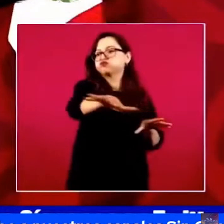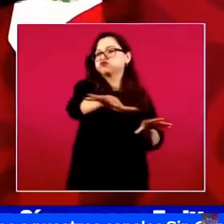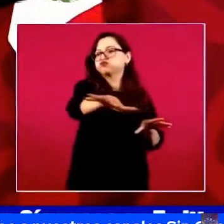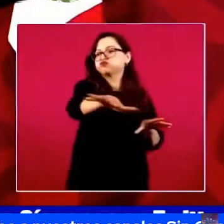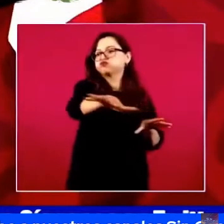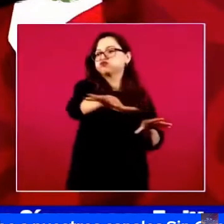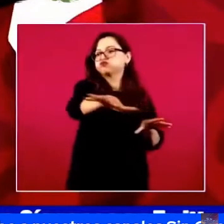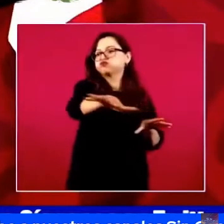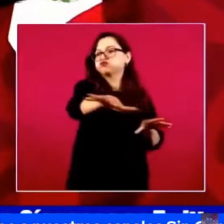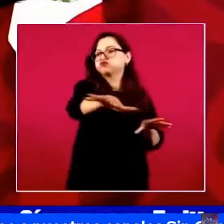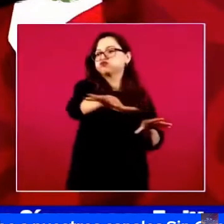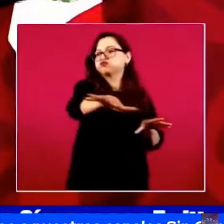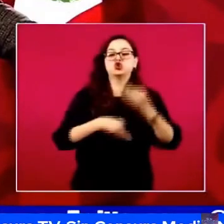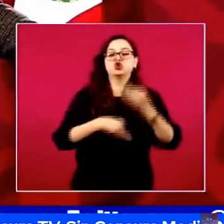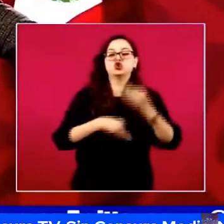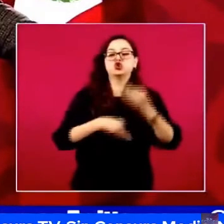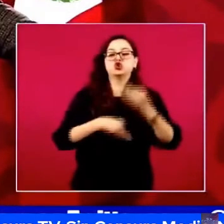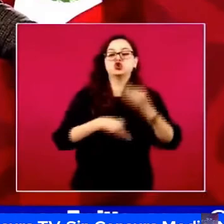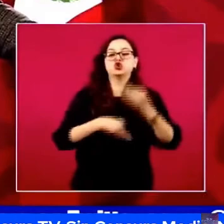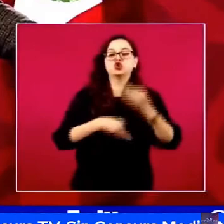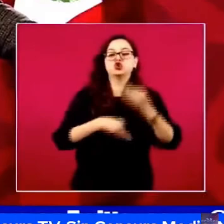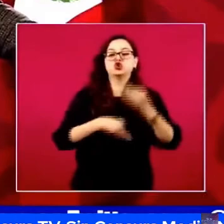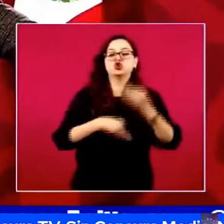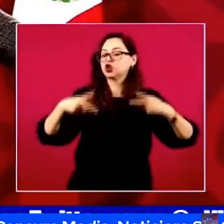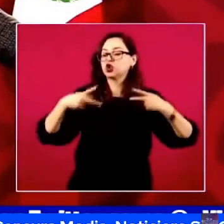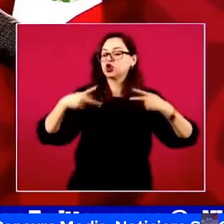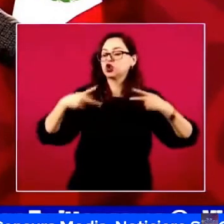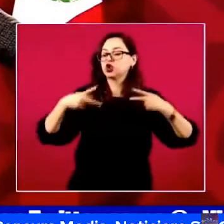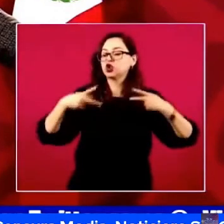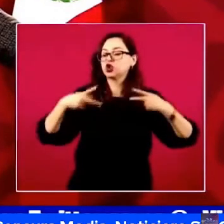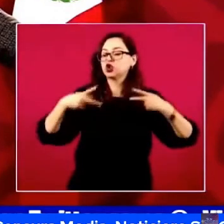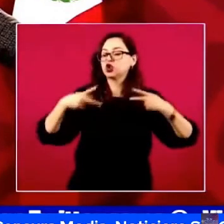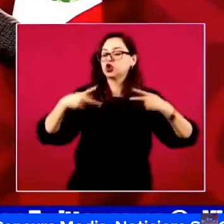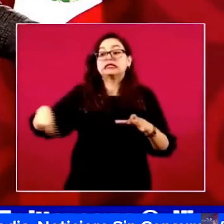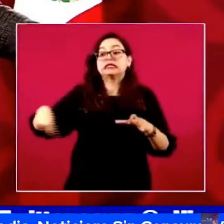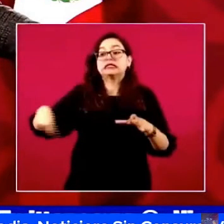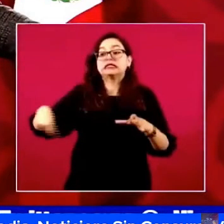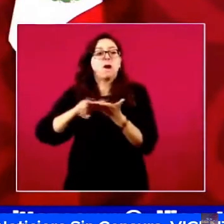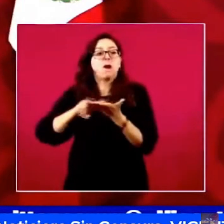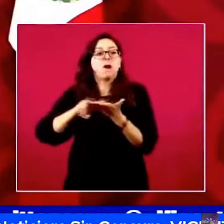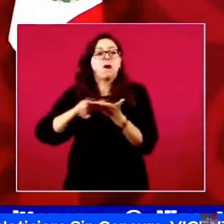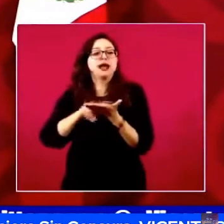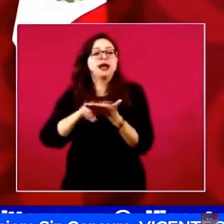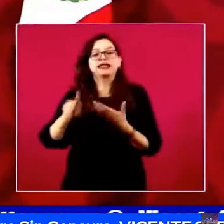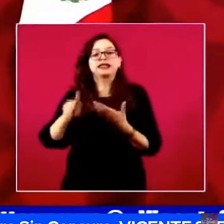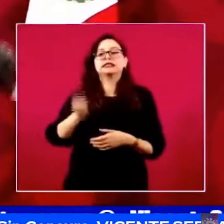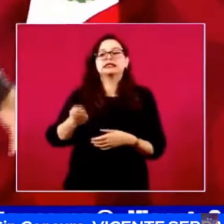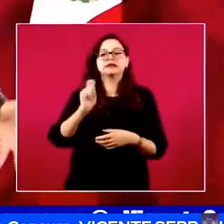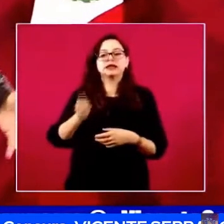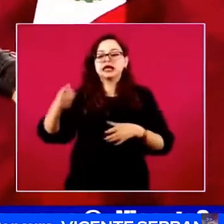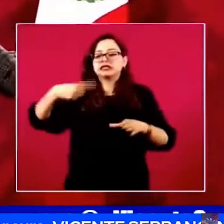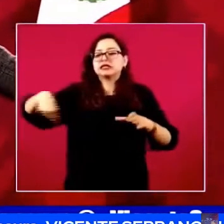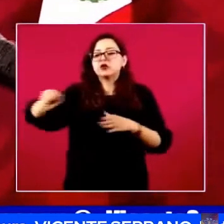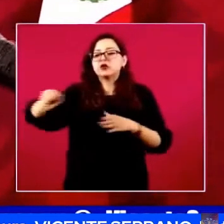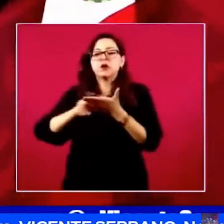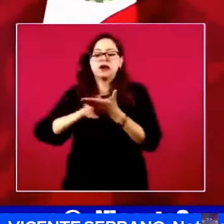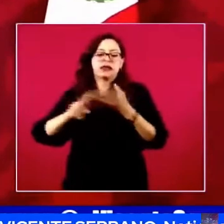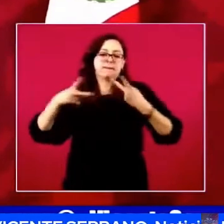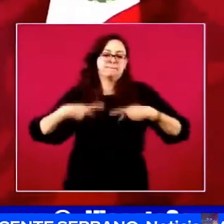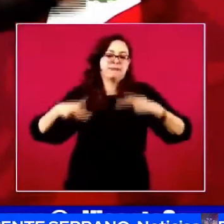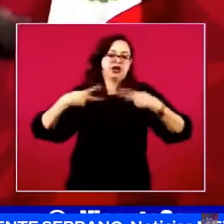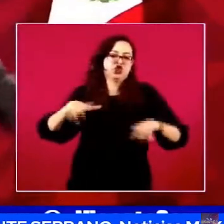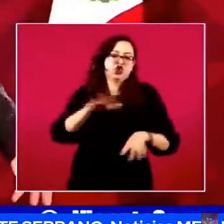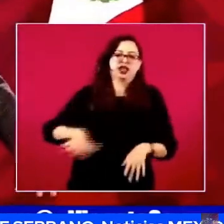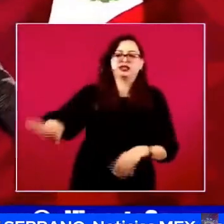y va a llegar a lo que llaman el círculo verde, que es el pueblo